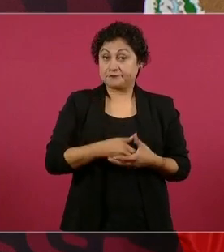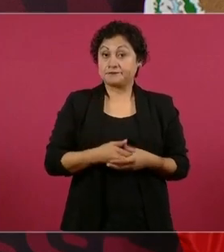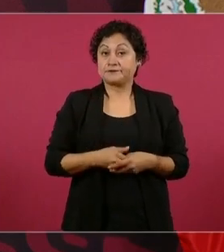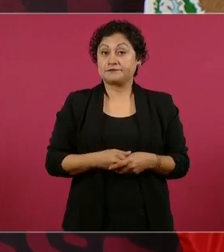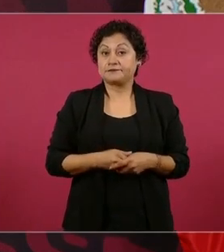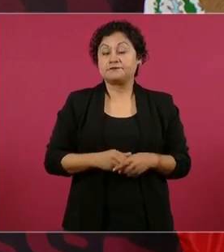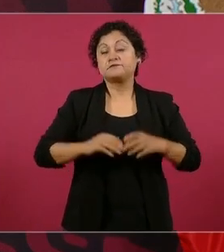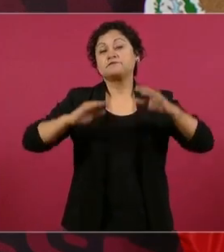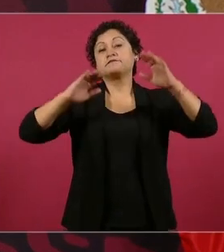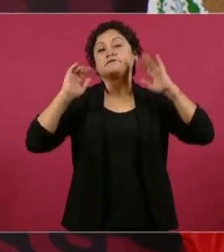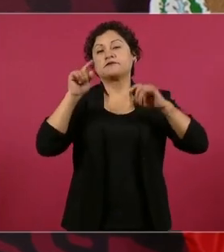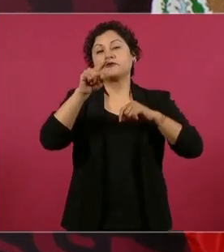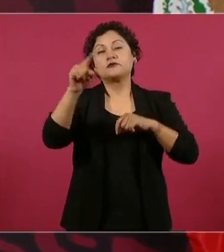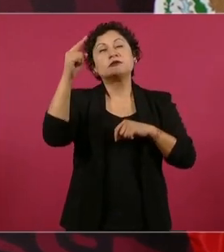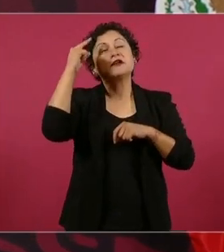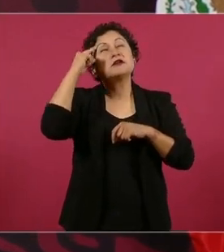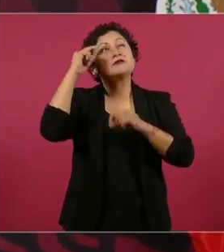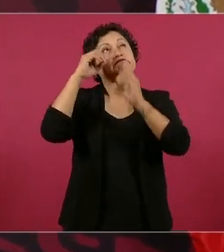para tener una idea,